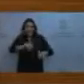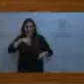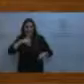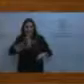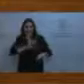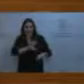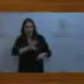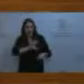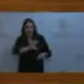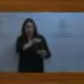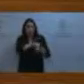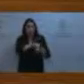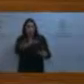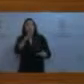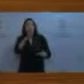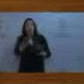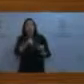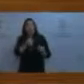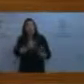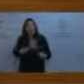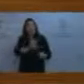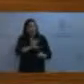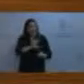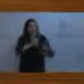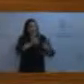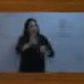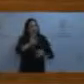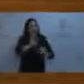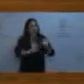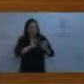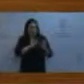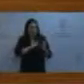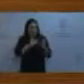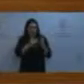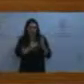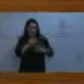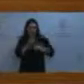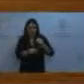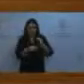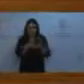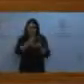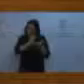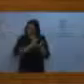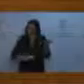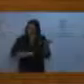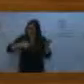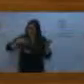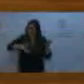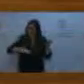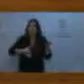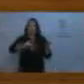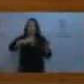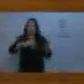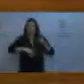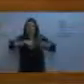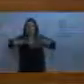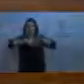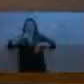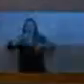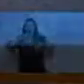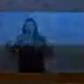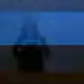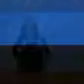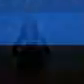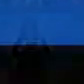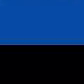para que el Estado, que ya tiene el 90% de los proyectos realizados, redactados, pueda ejecutar estas obras en beneficio de toda Asturias. Por supuesto,